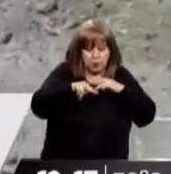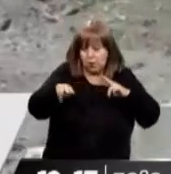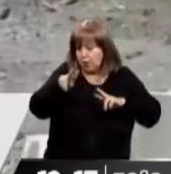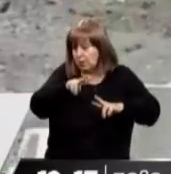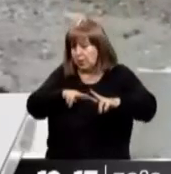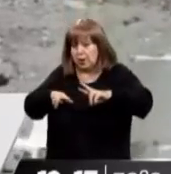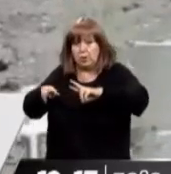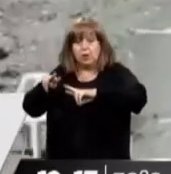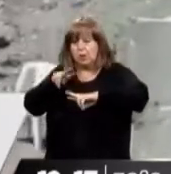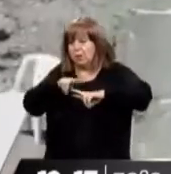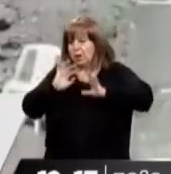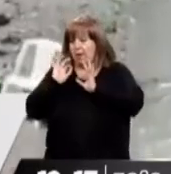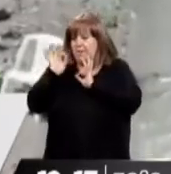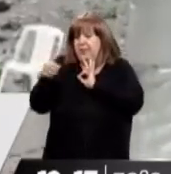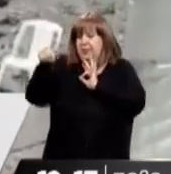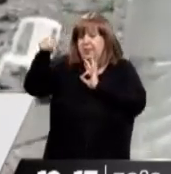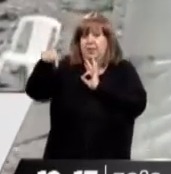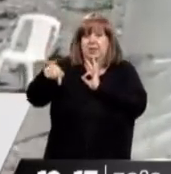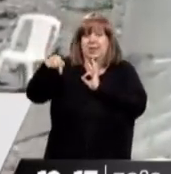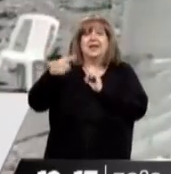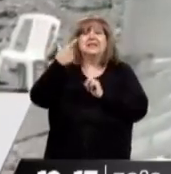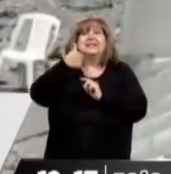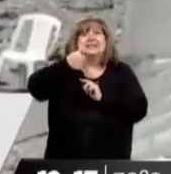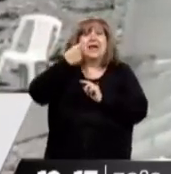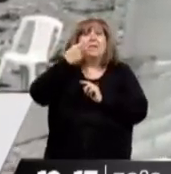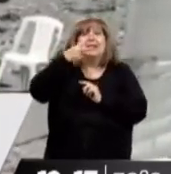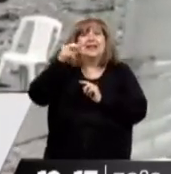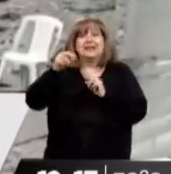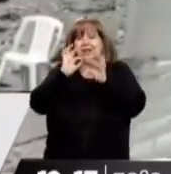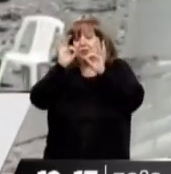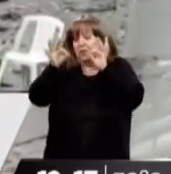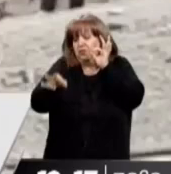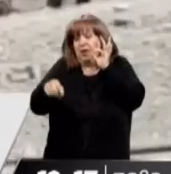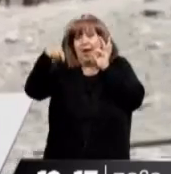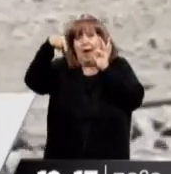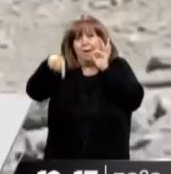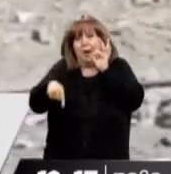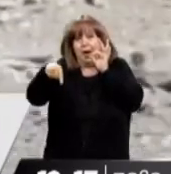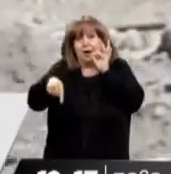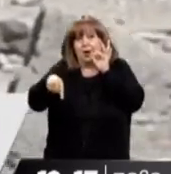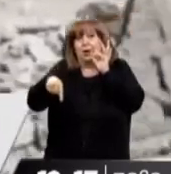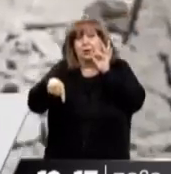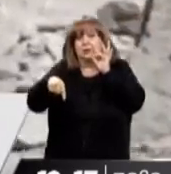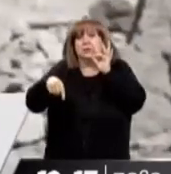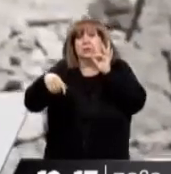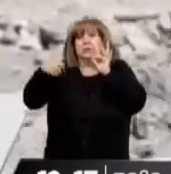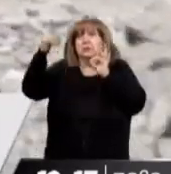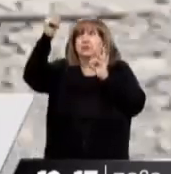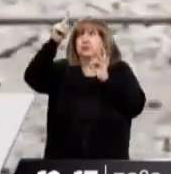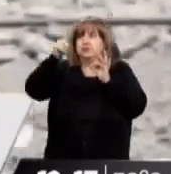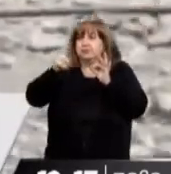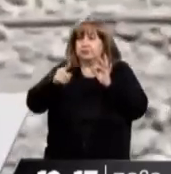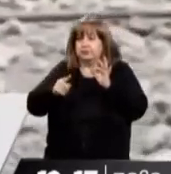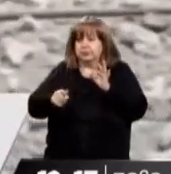que evacuar a un andinista a los 6.300 metros, nido de cóndores, el cual a raíz